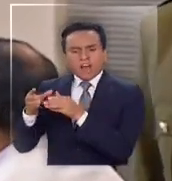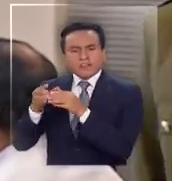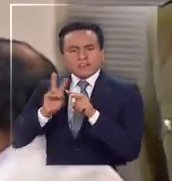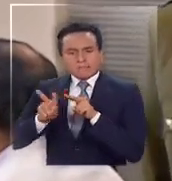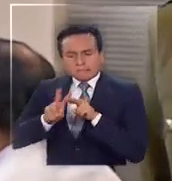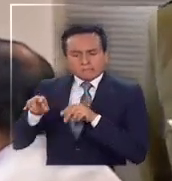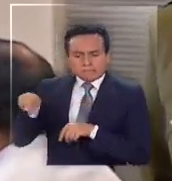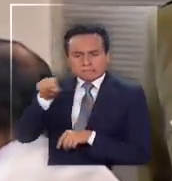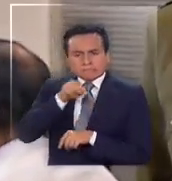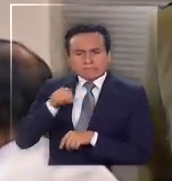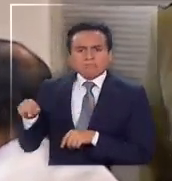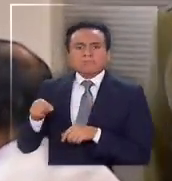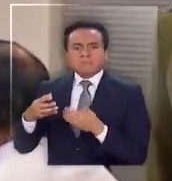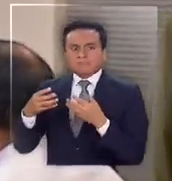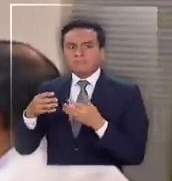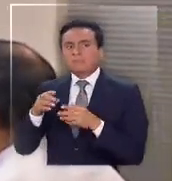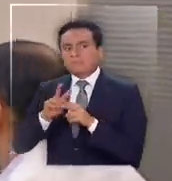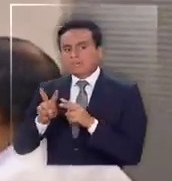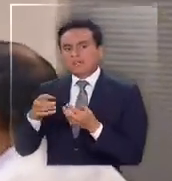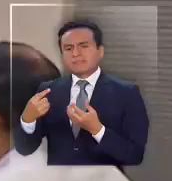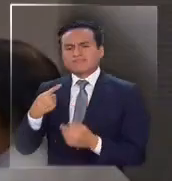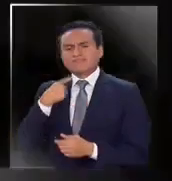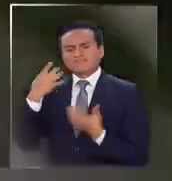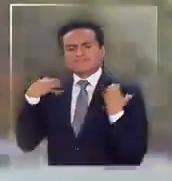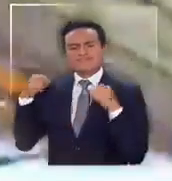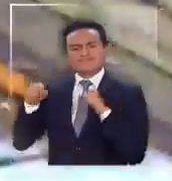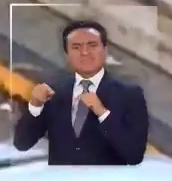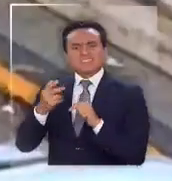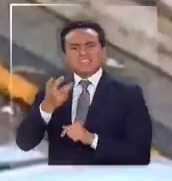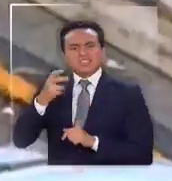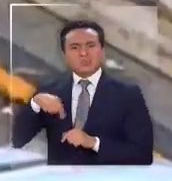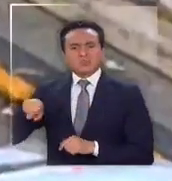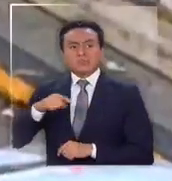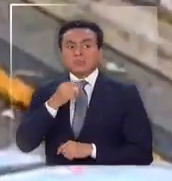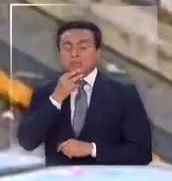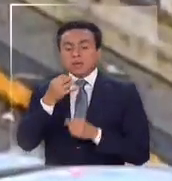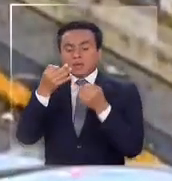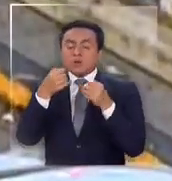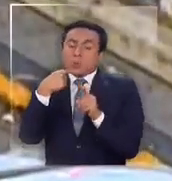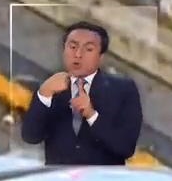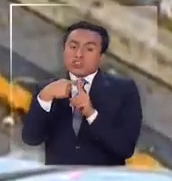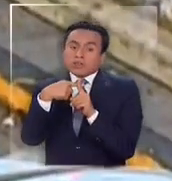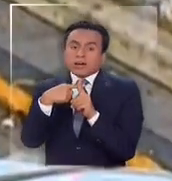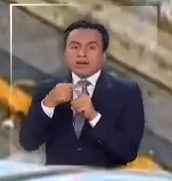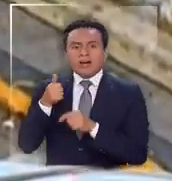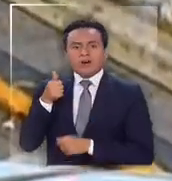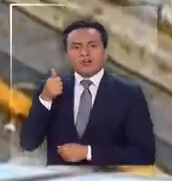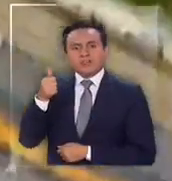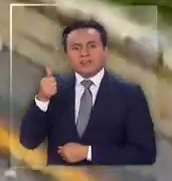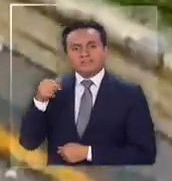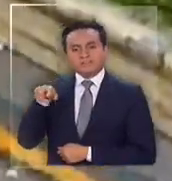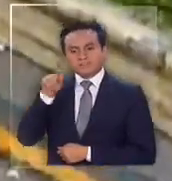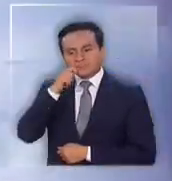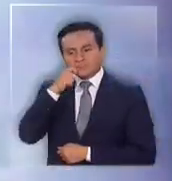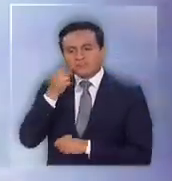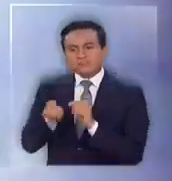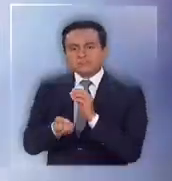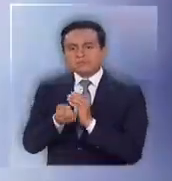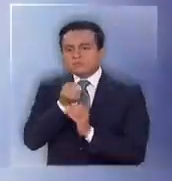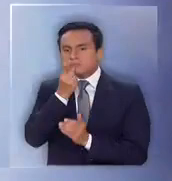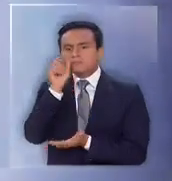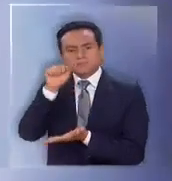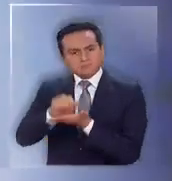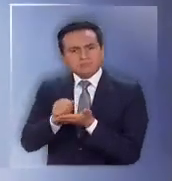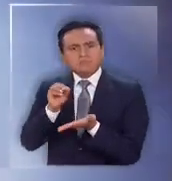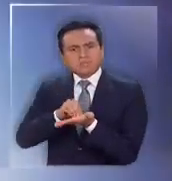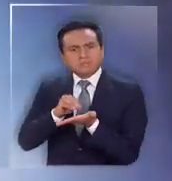actuando, seguramente responsable de una gran cantidad de delitos. La cuenta positiva de todo esto es que, según la autoridad, aumentó el número de denuncias,